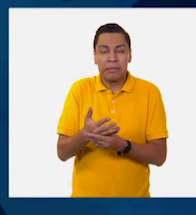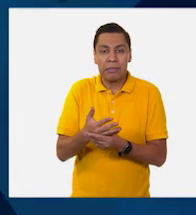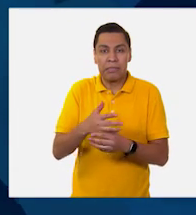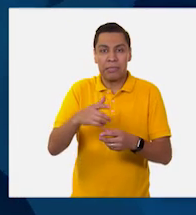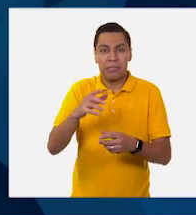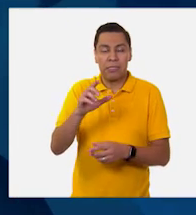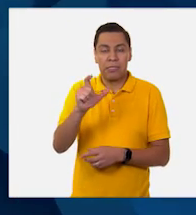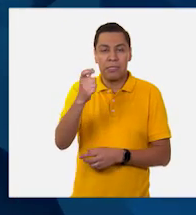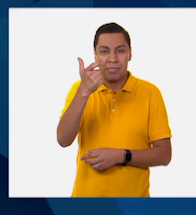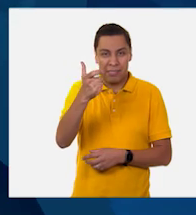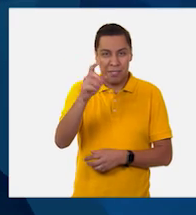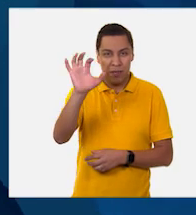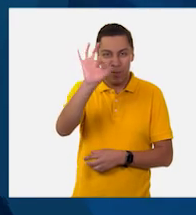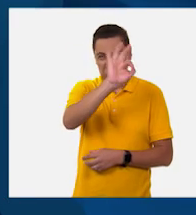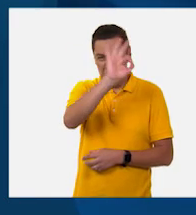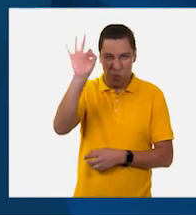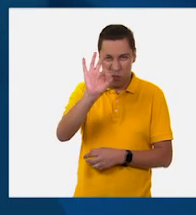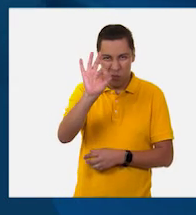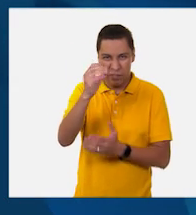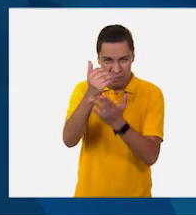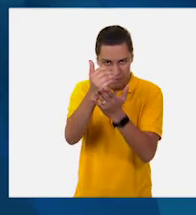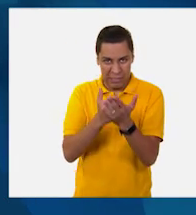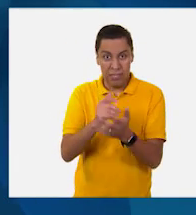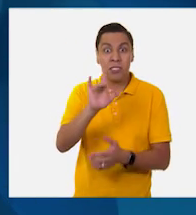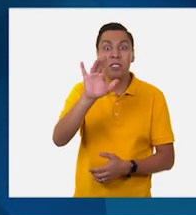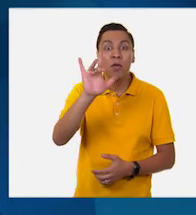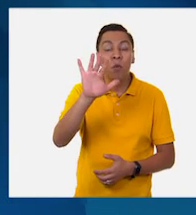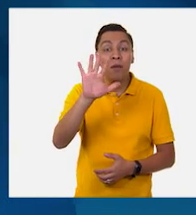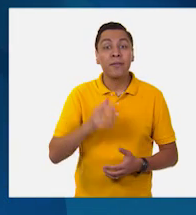del 50%. Ajá.